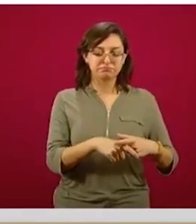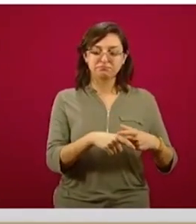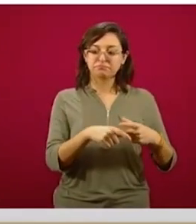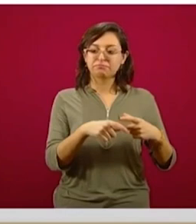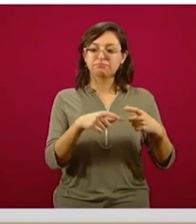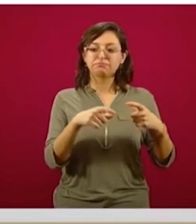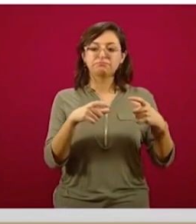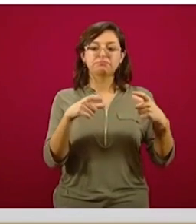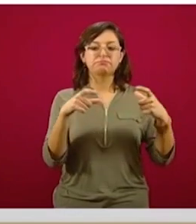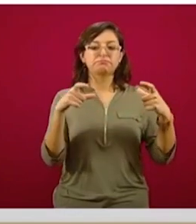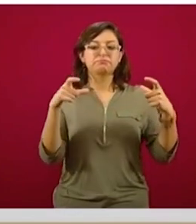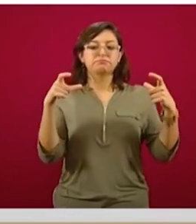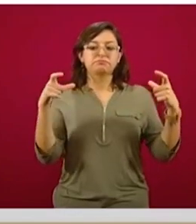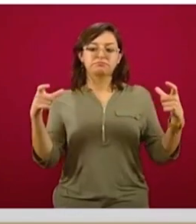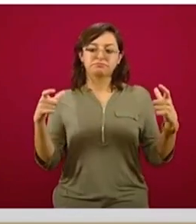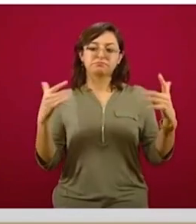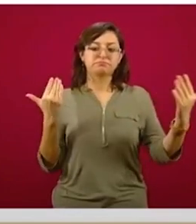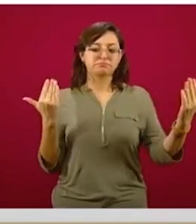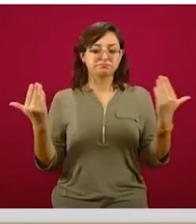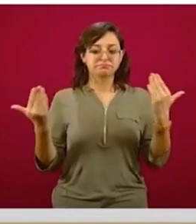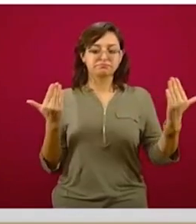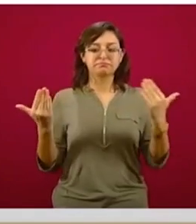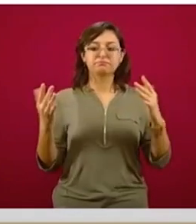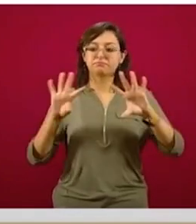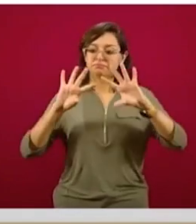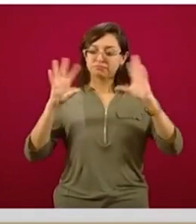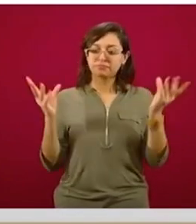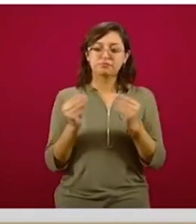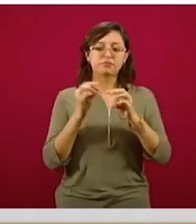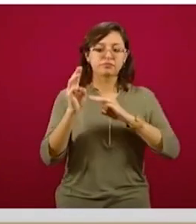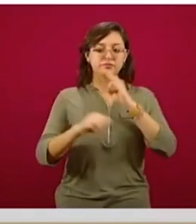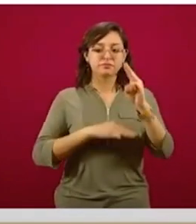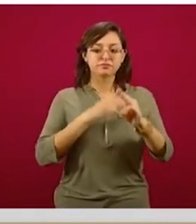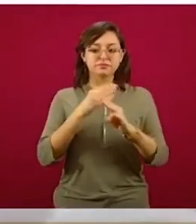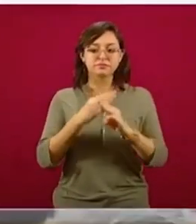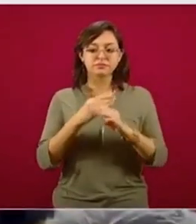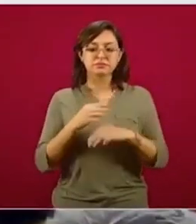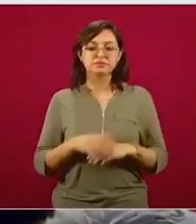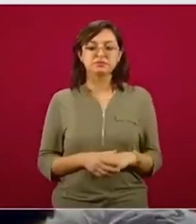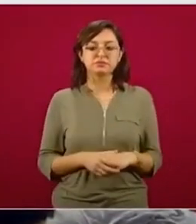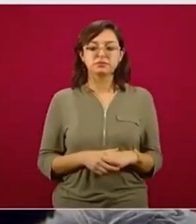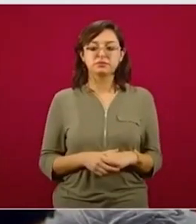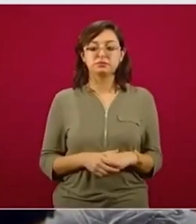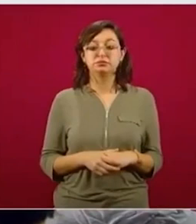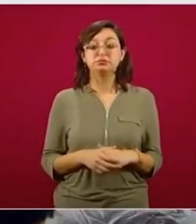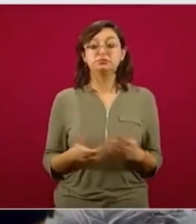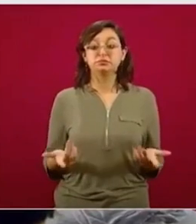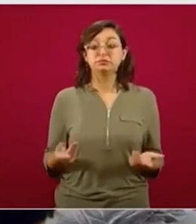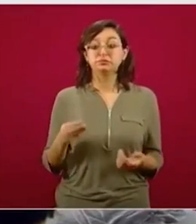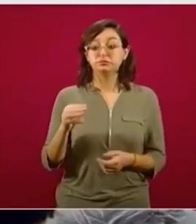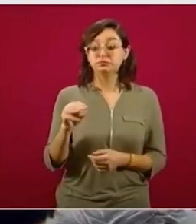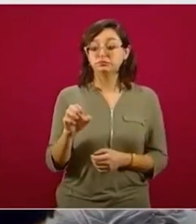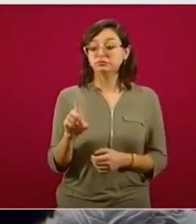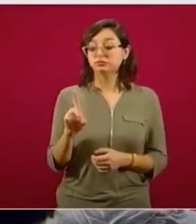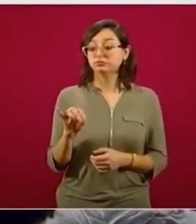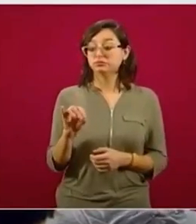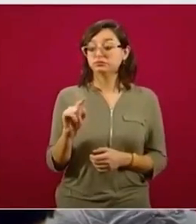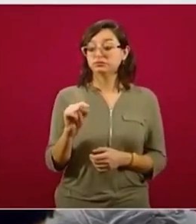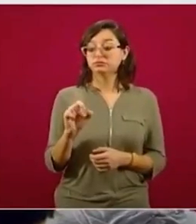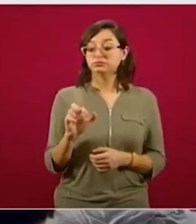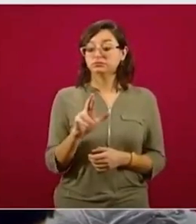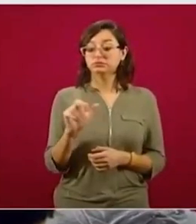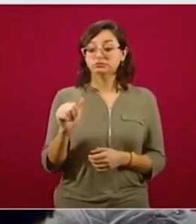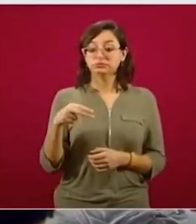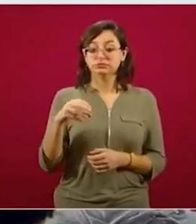proporción que representan del total de casos en el mundo y el mediterráneo oriental hay que estar muy pendientes